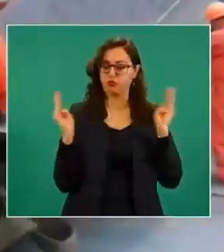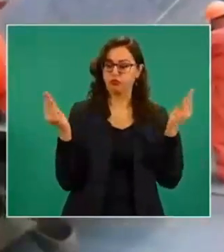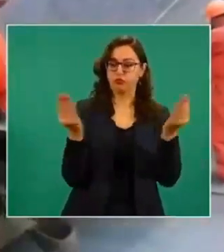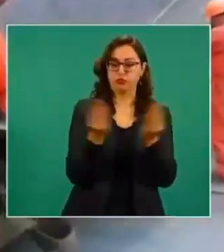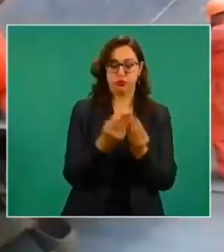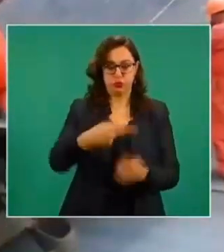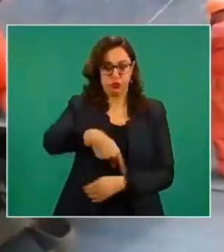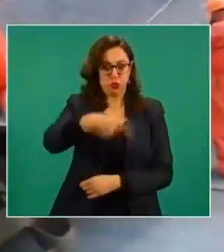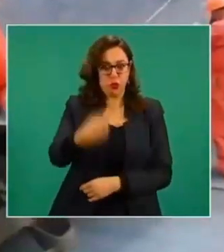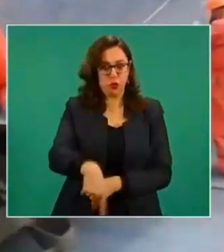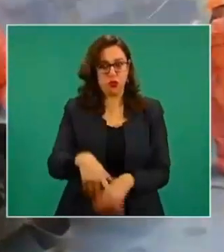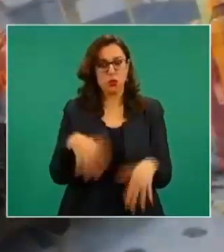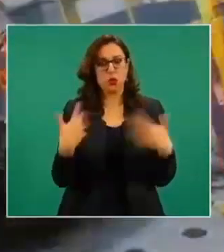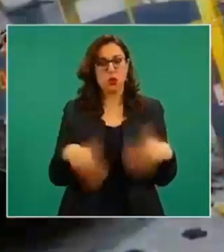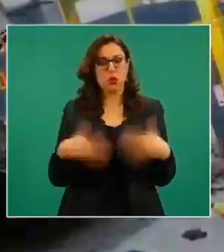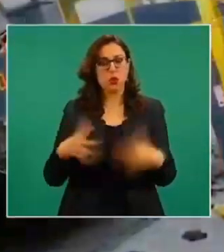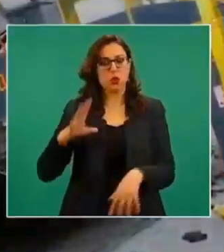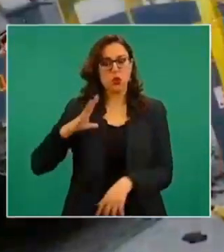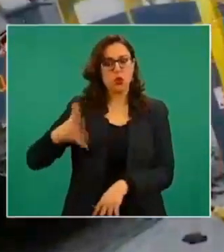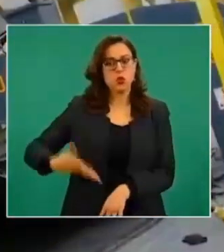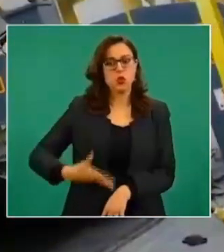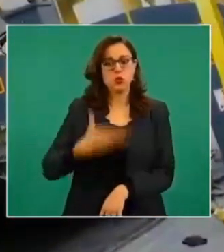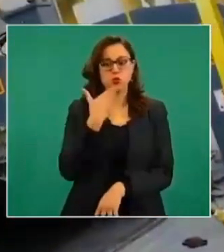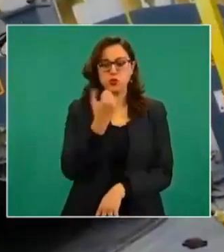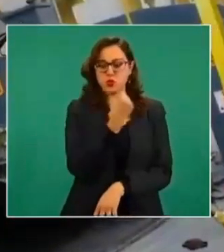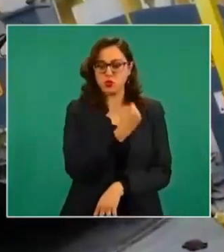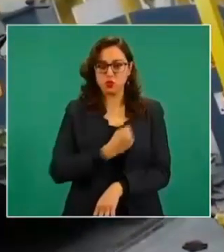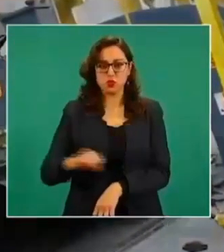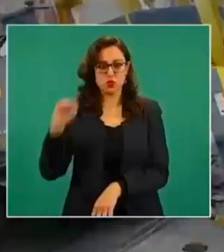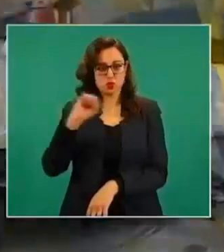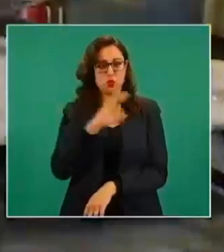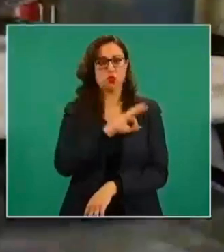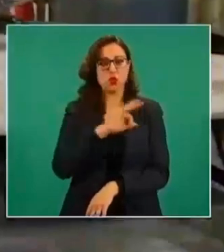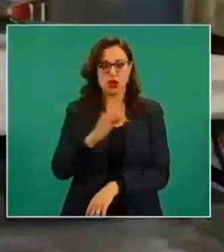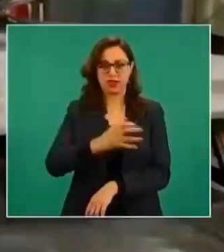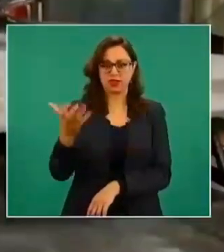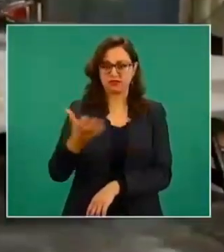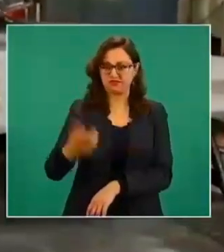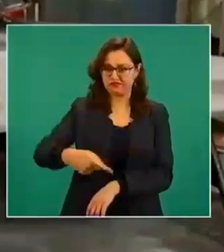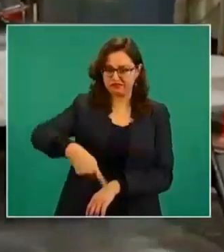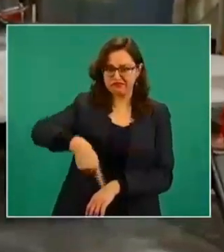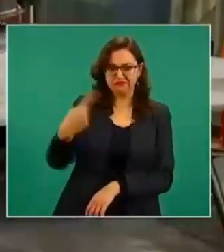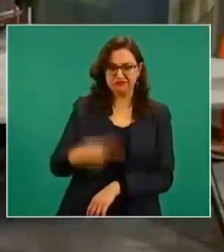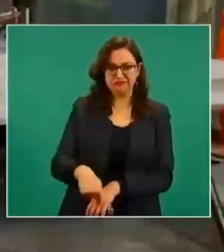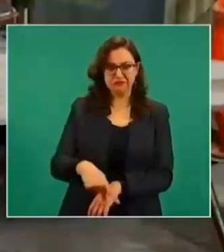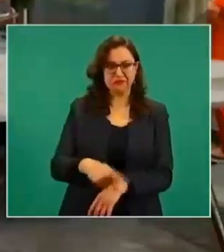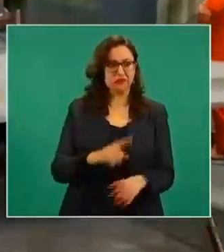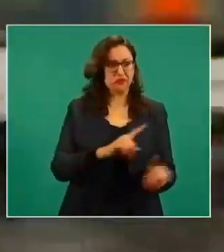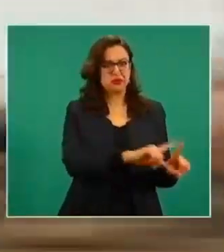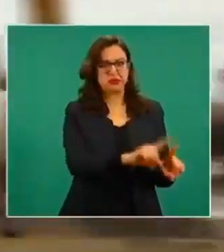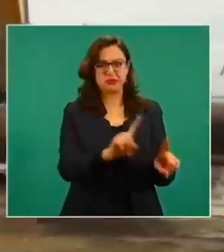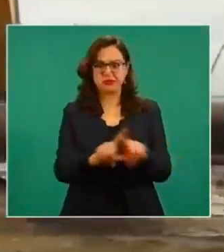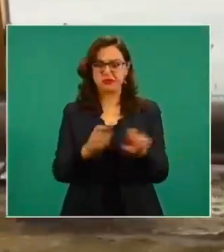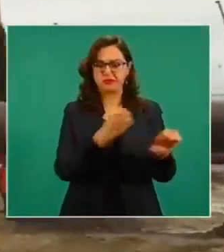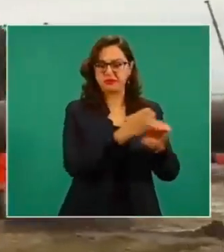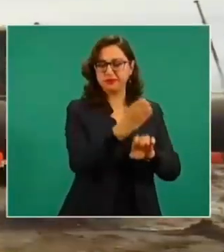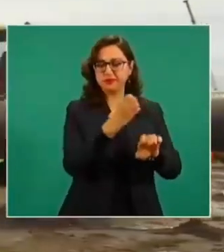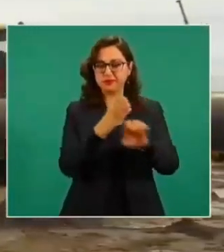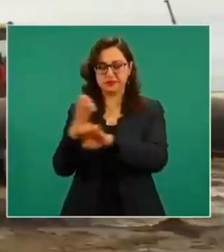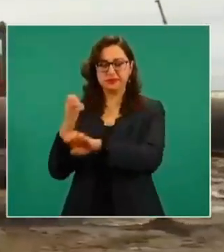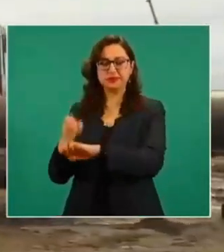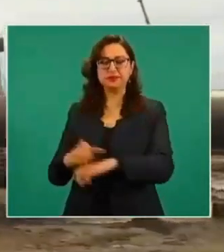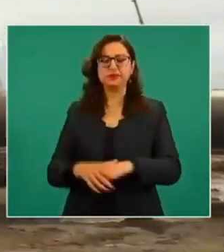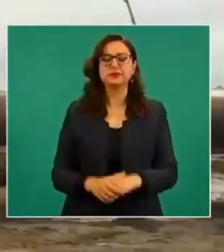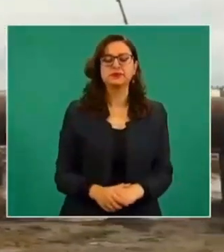contar en México con especialistas en construcción de esferas y tanques de almacenamiento en diferentes estados de la República. En los servicios de